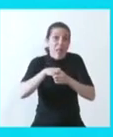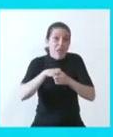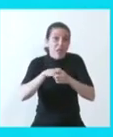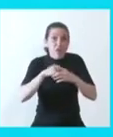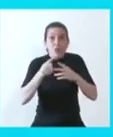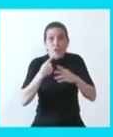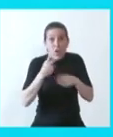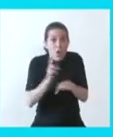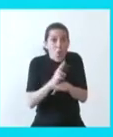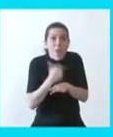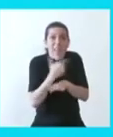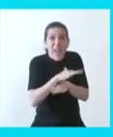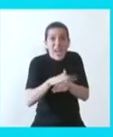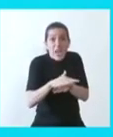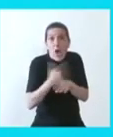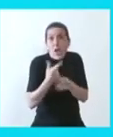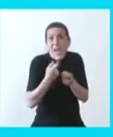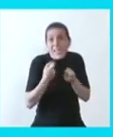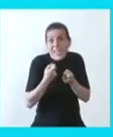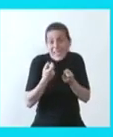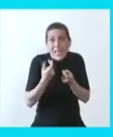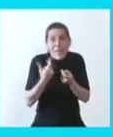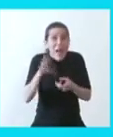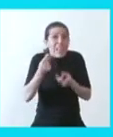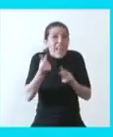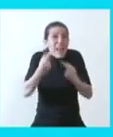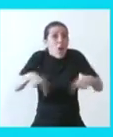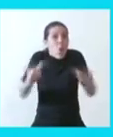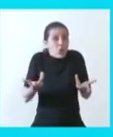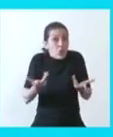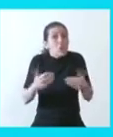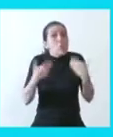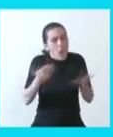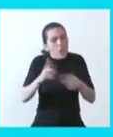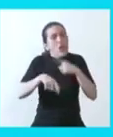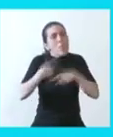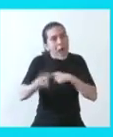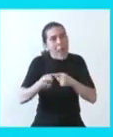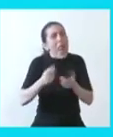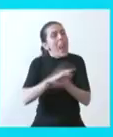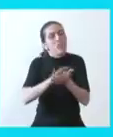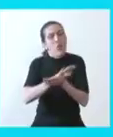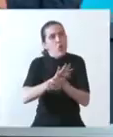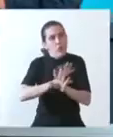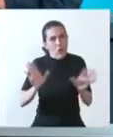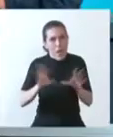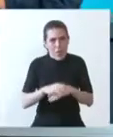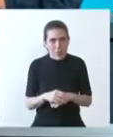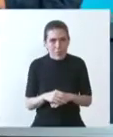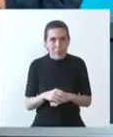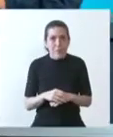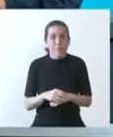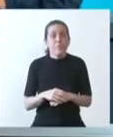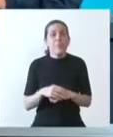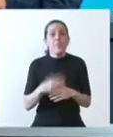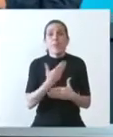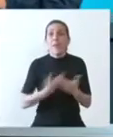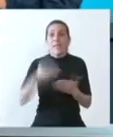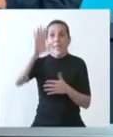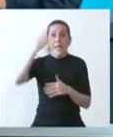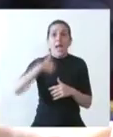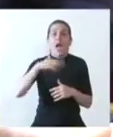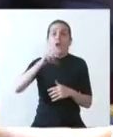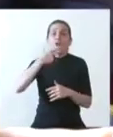la casa, seguramente necesitarán más recursos. Así que todo eso mañana va a estar resuelto. Presidente, por acá.